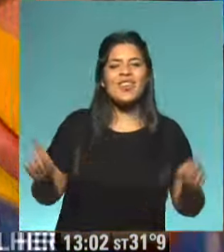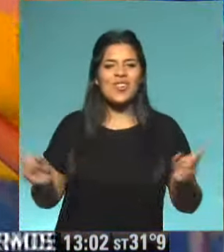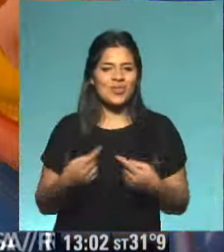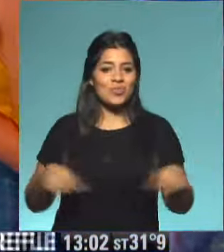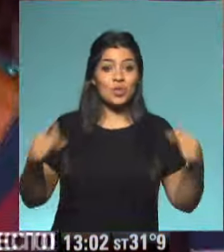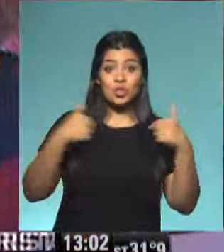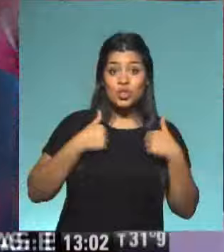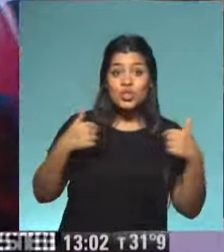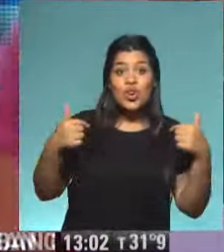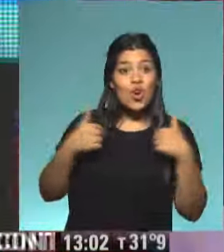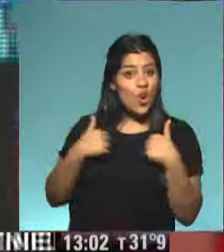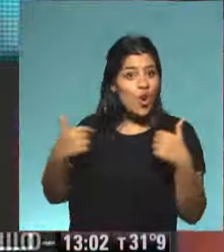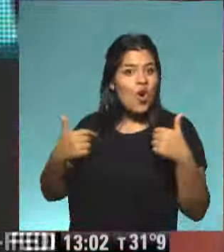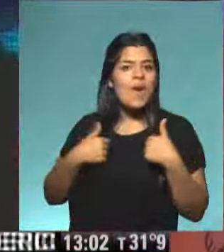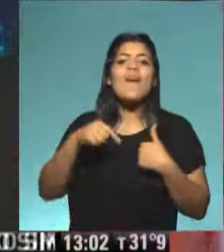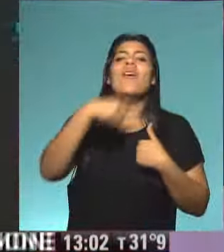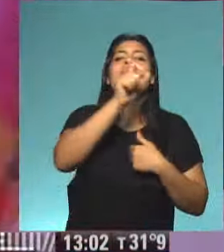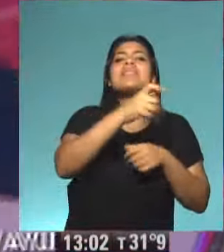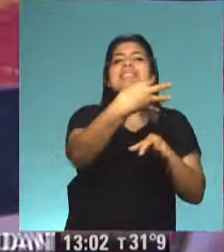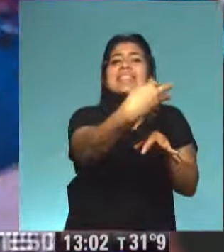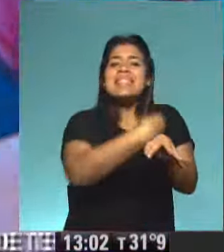Yo quiero que a mí me